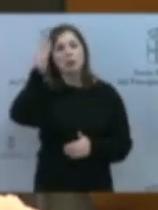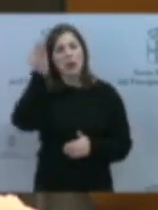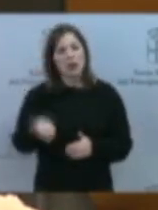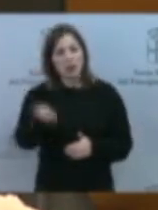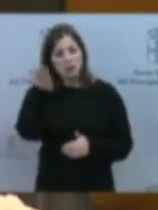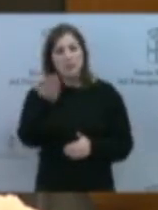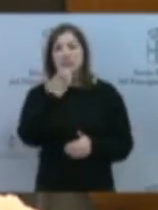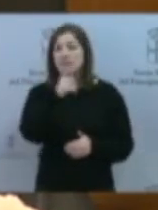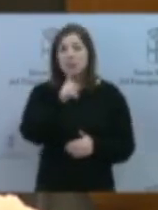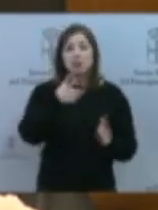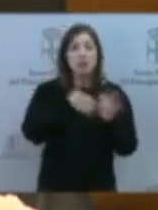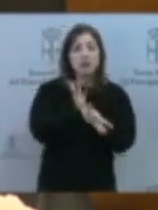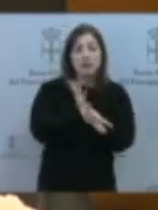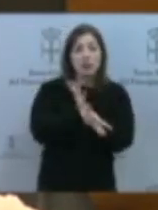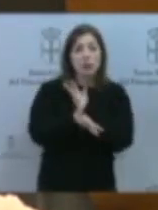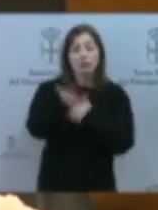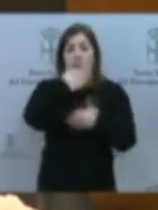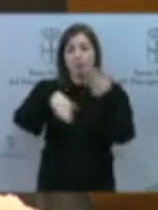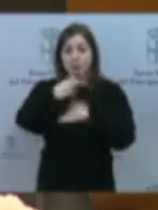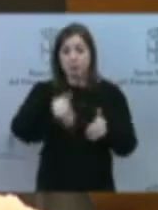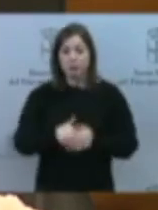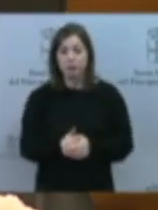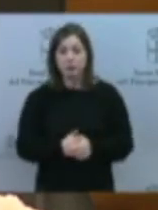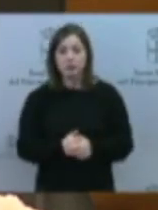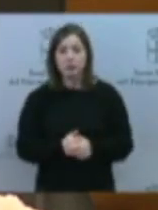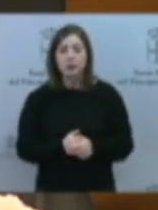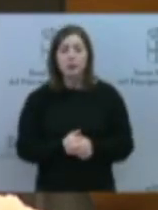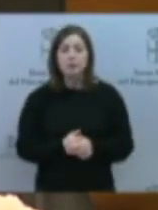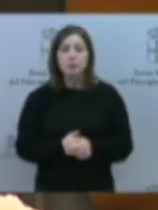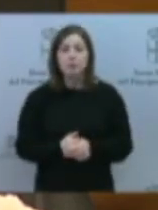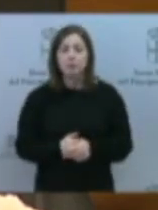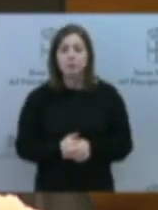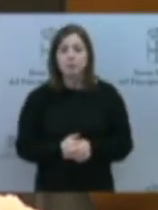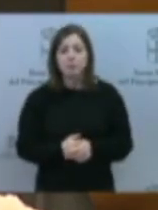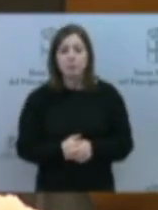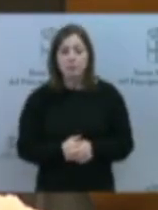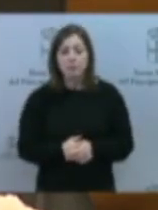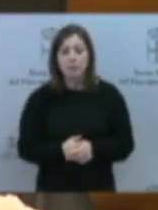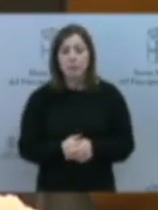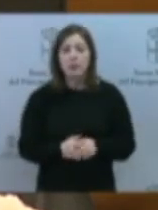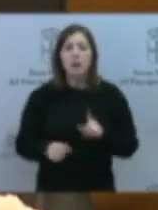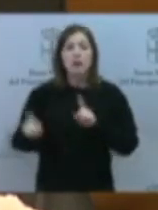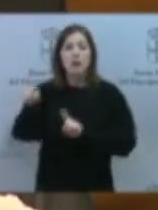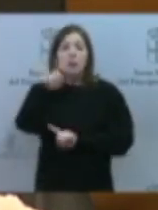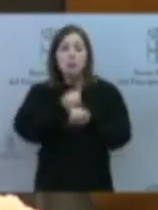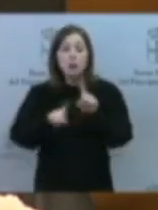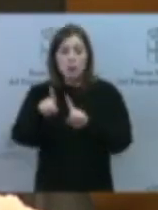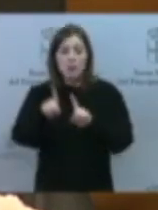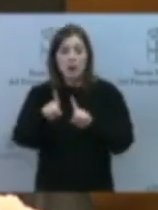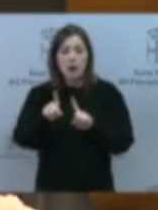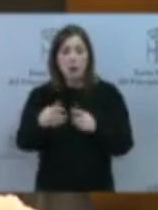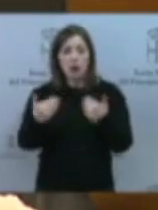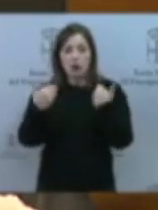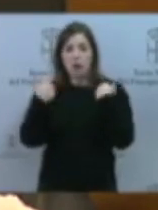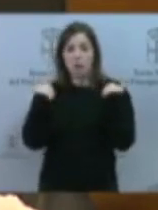nada de la fusión bancaria entre Unicaja y Liberbank? Así que quizá el problema no sea tanto de competencias, de quién tiene la competencia, como de voluntades. Y hay